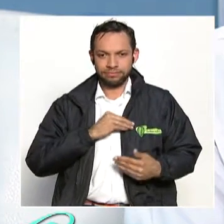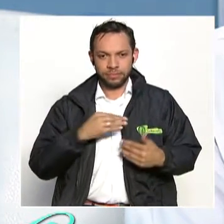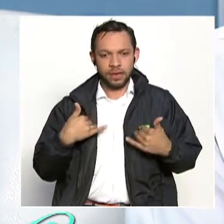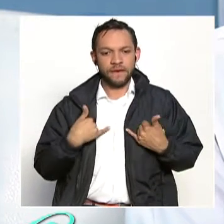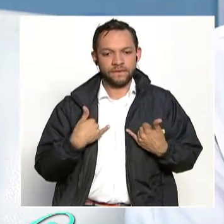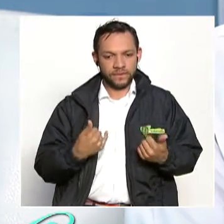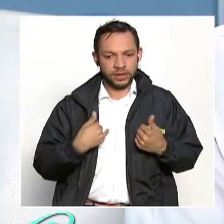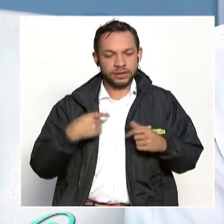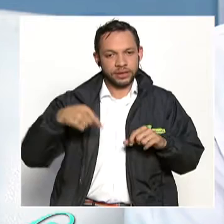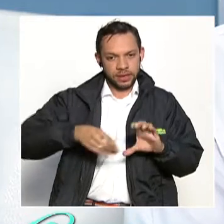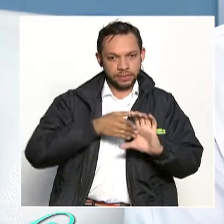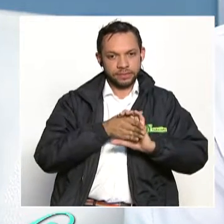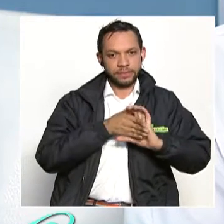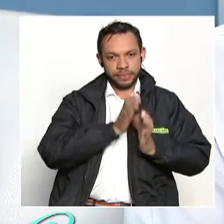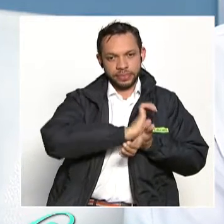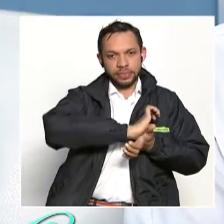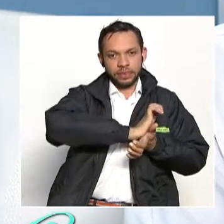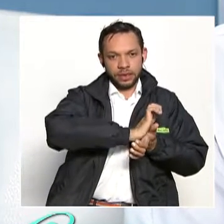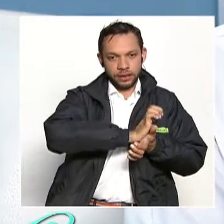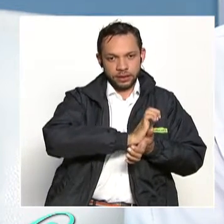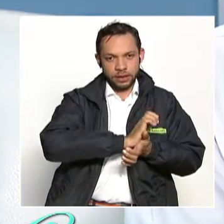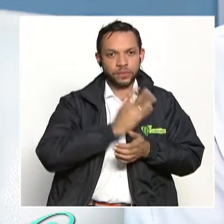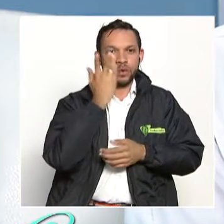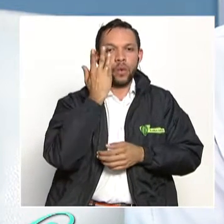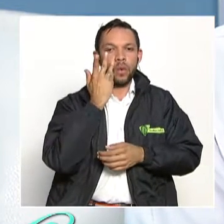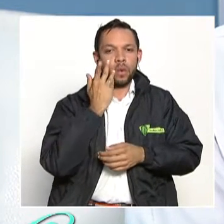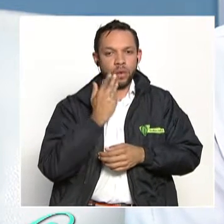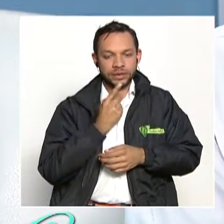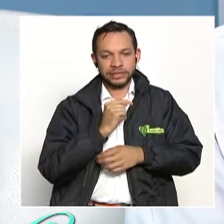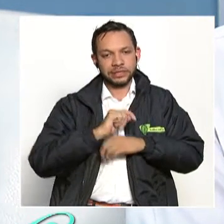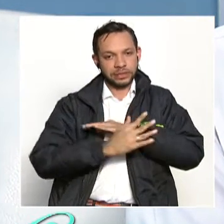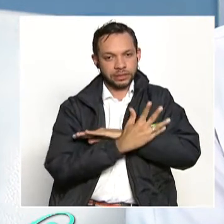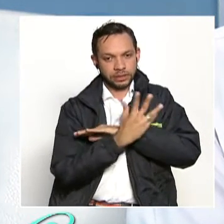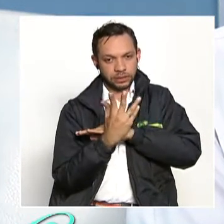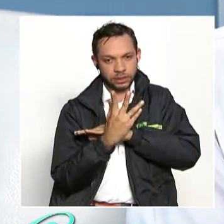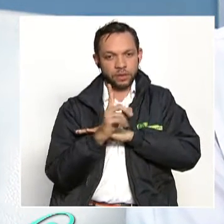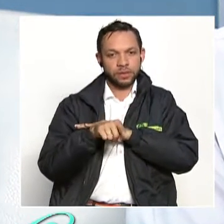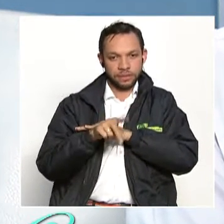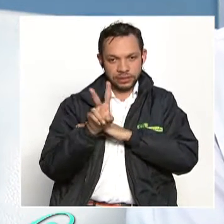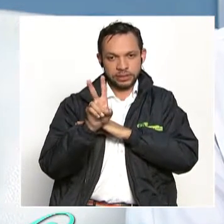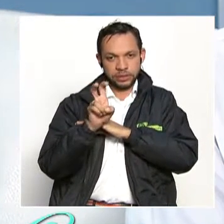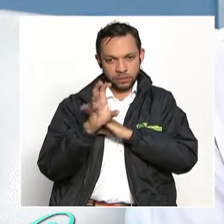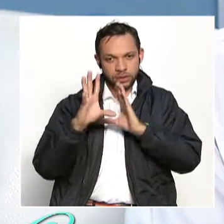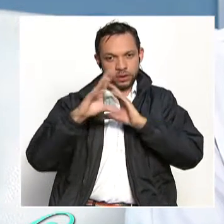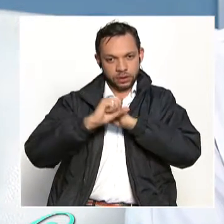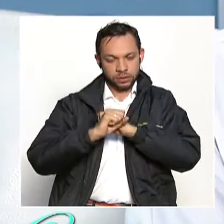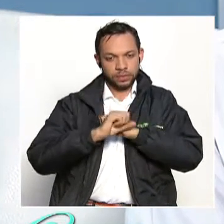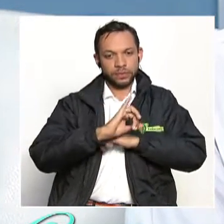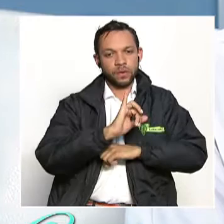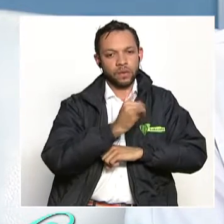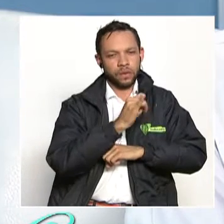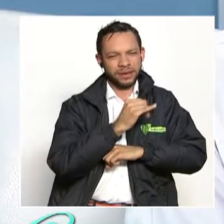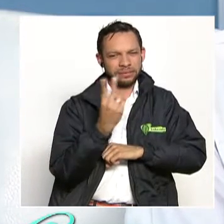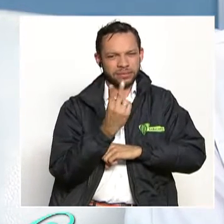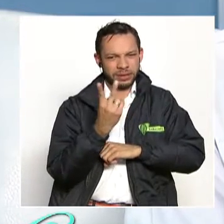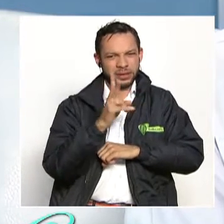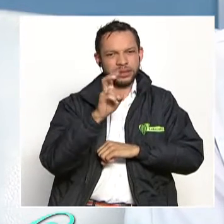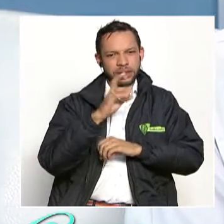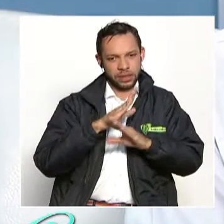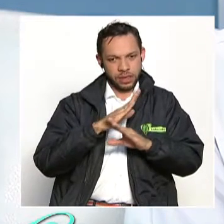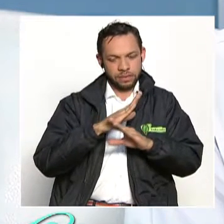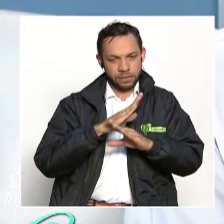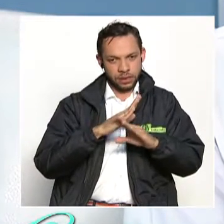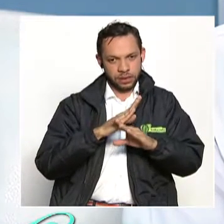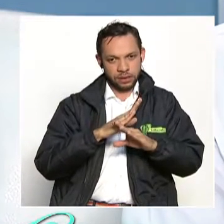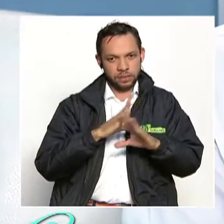de Telecafé todos los días a las 5 de la mañana y a las 7 de la noche. Jueves y viernes es a las 7:30 de